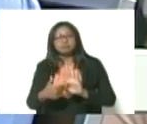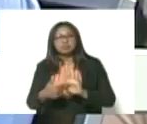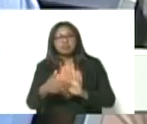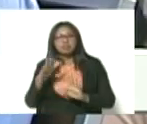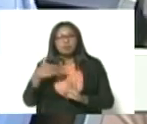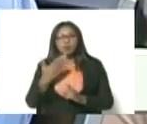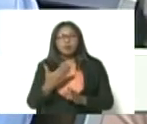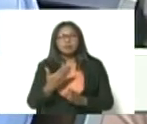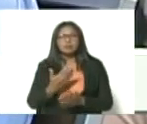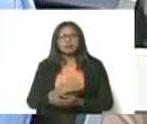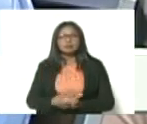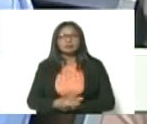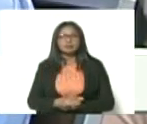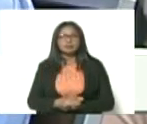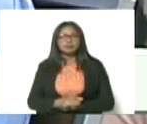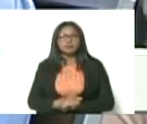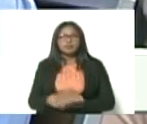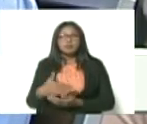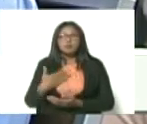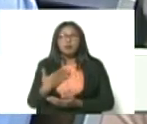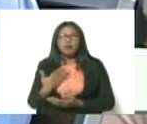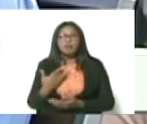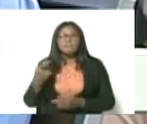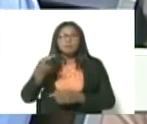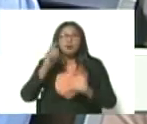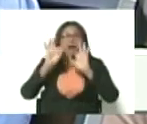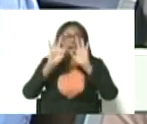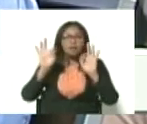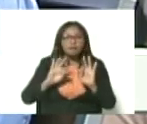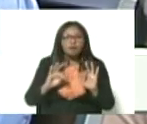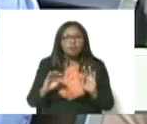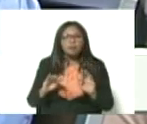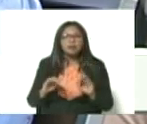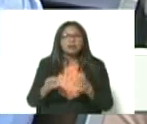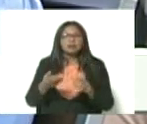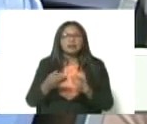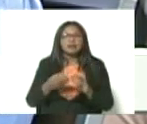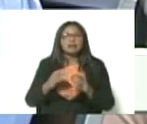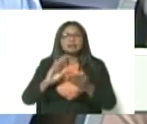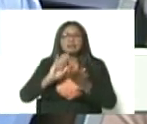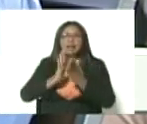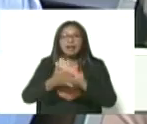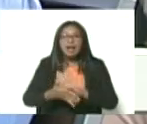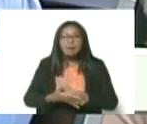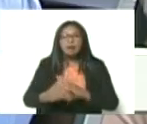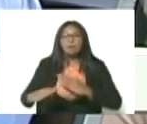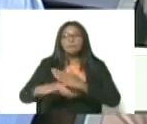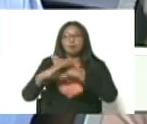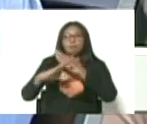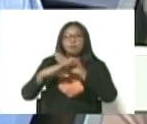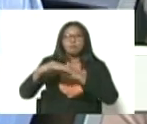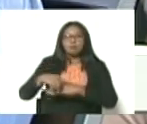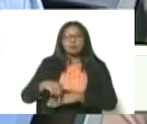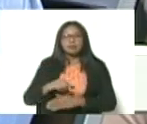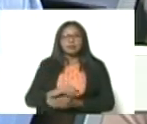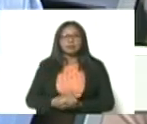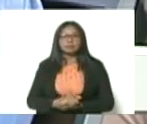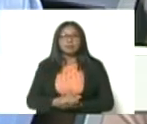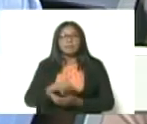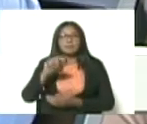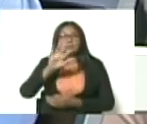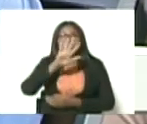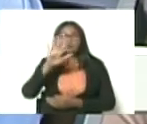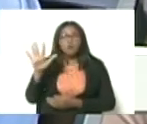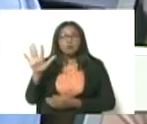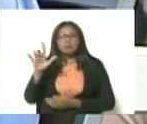lograr derogar algunas sanciones de Estados Unidos. Y lo siguiente es que se cumplen también 55 años del Acuerdo